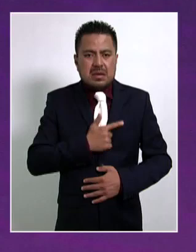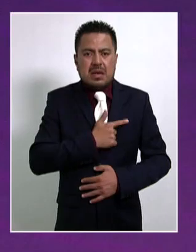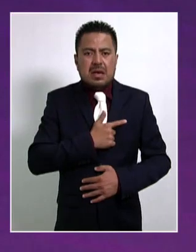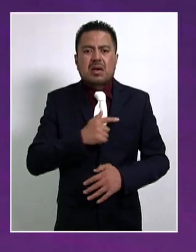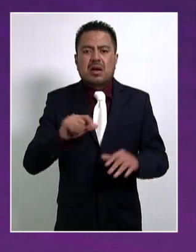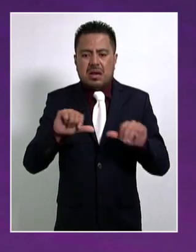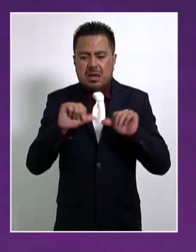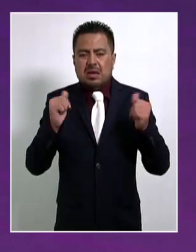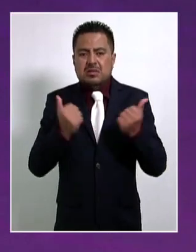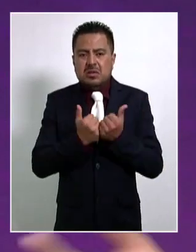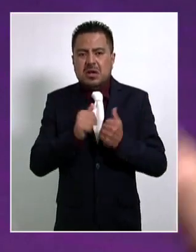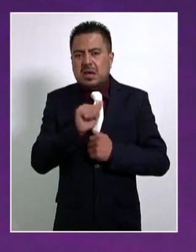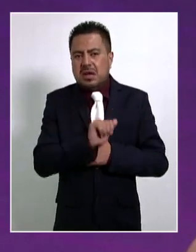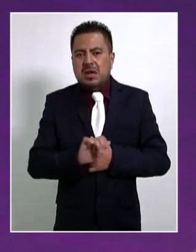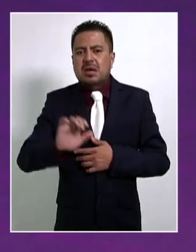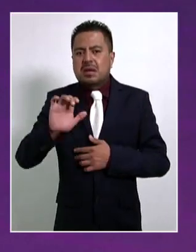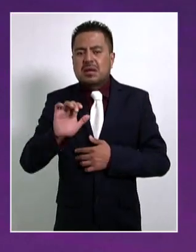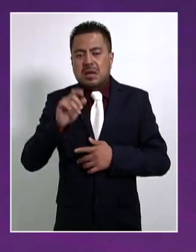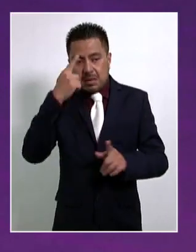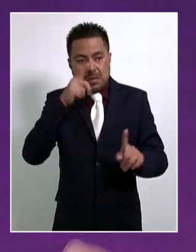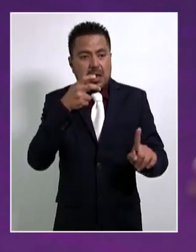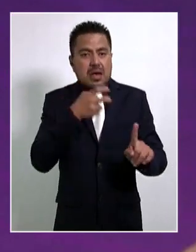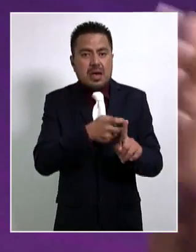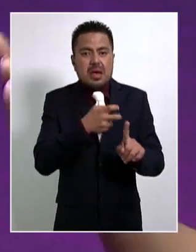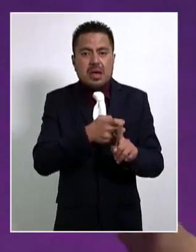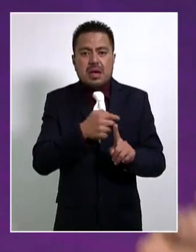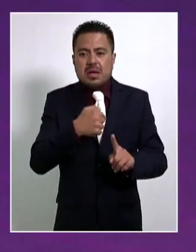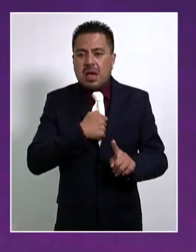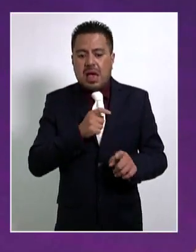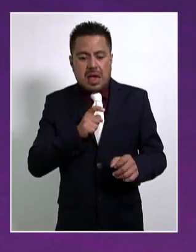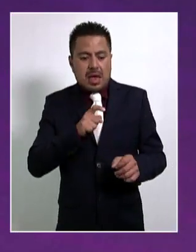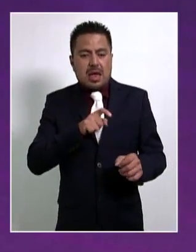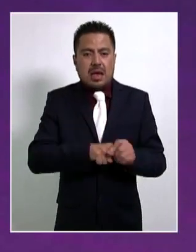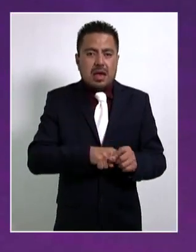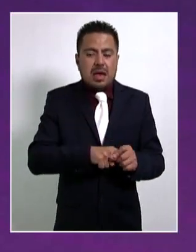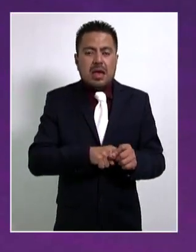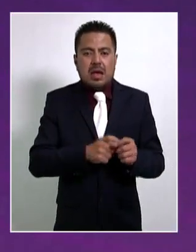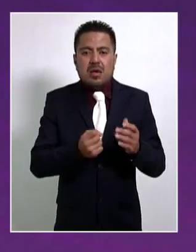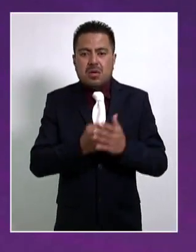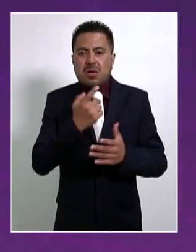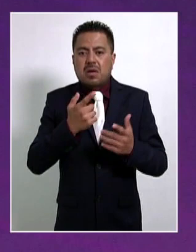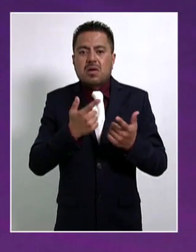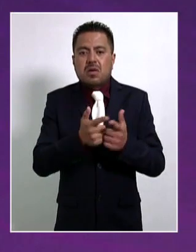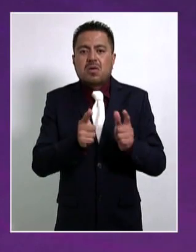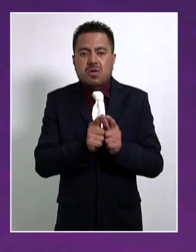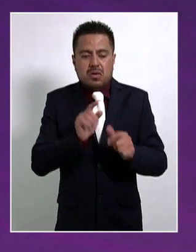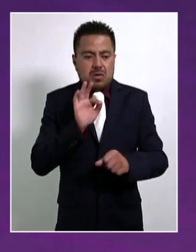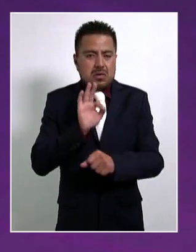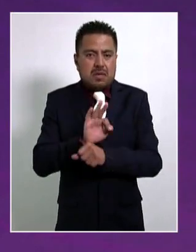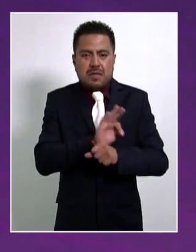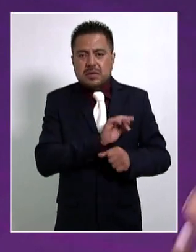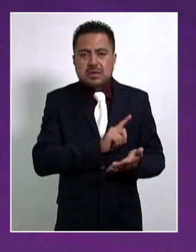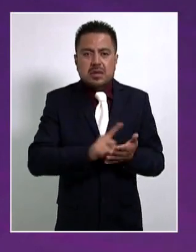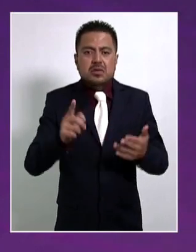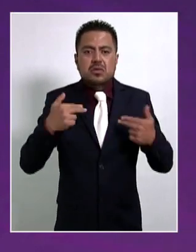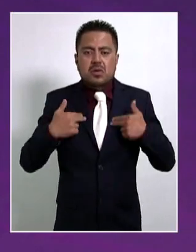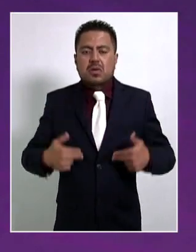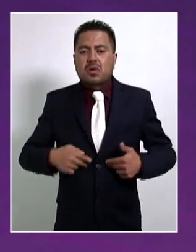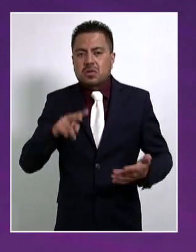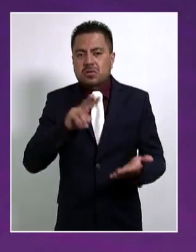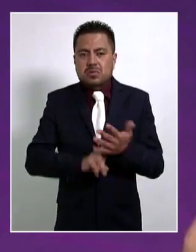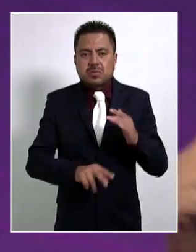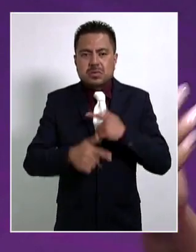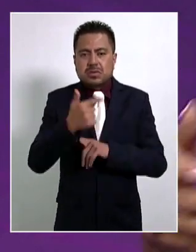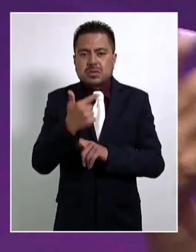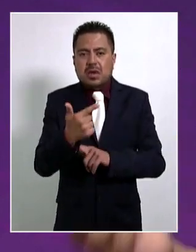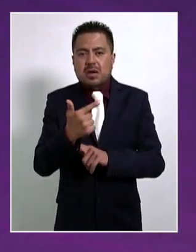una asociación civil. Para ese entonces yo ya militaba en la defensa de los derechos humanos desde el